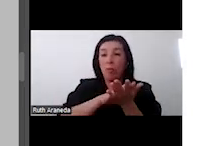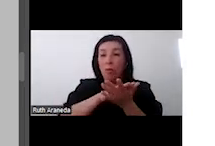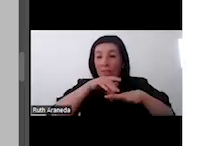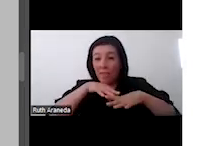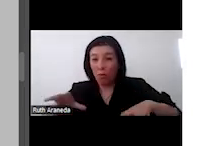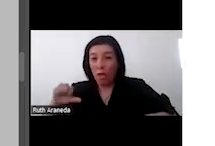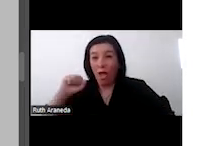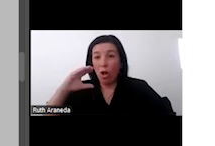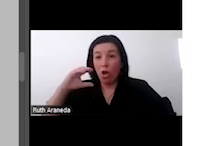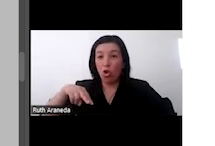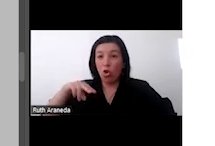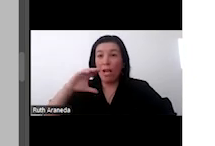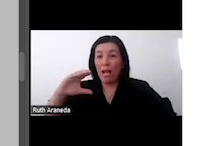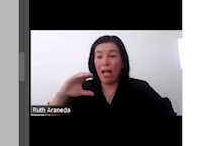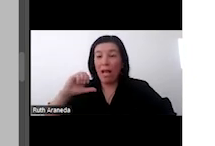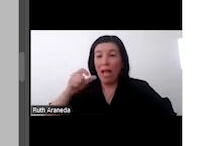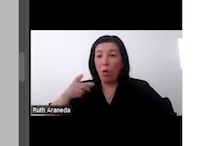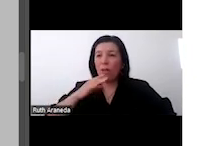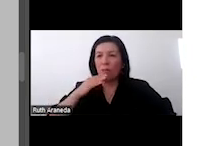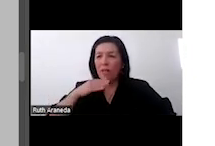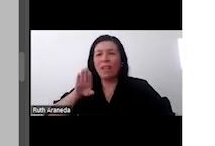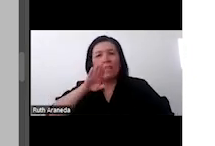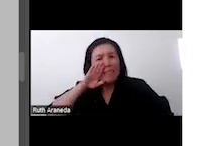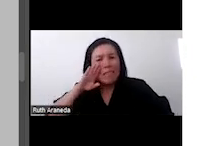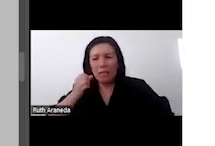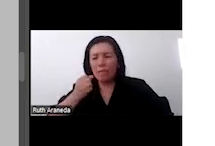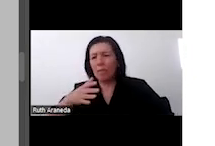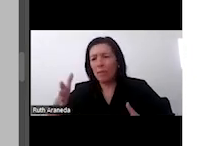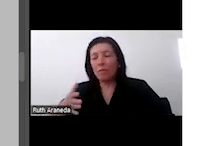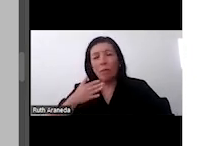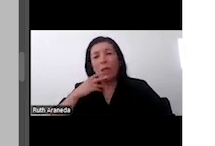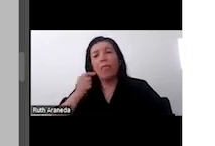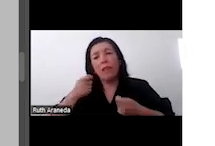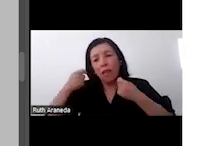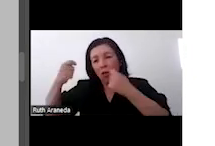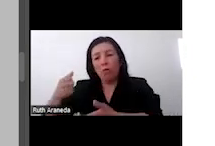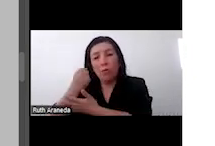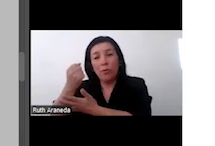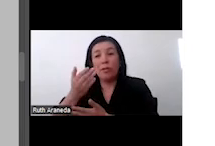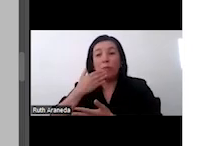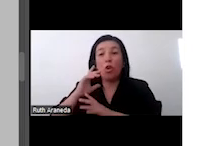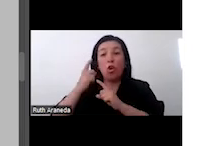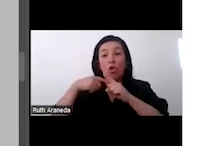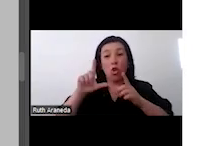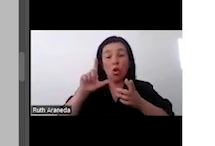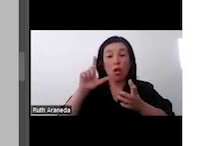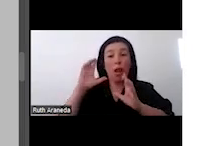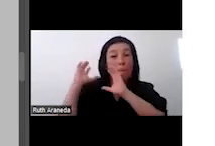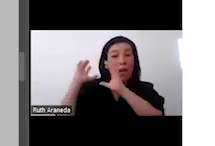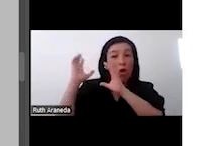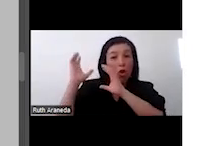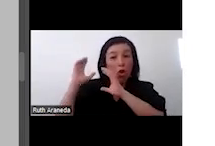Aconcagua, de la limpieza, que pongan recursos, por ejemplo, también en el sector del Melón, en Nogales, con un